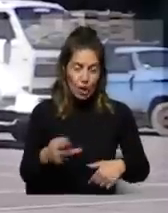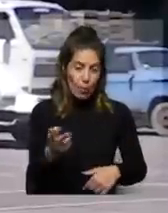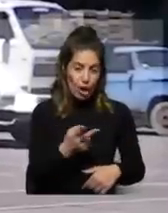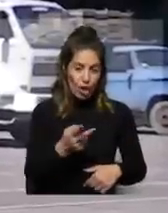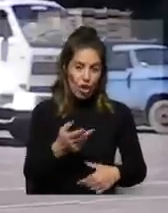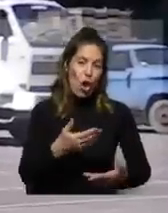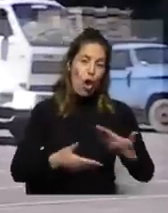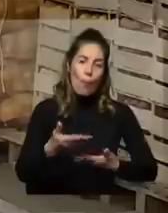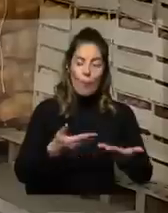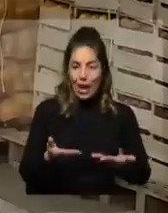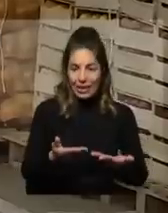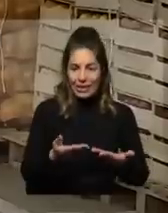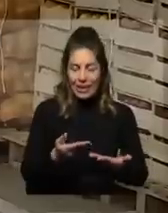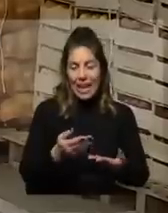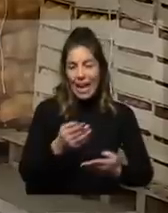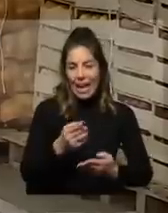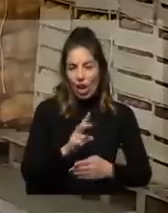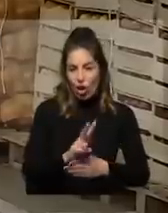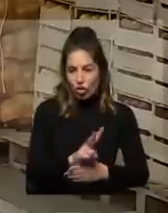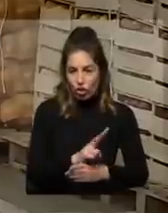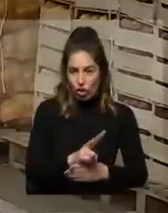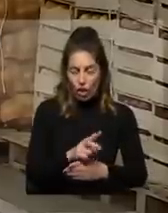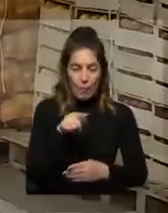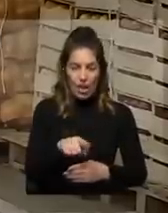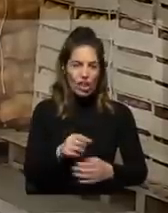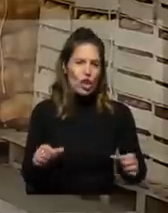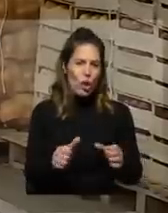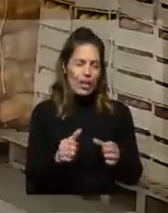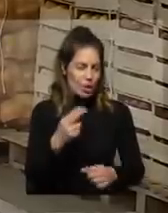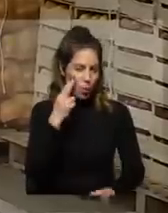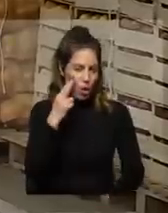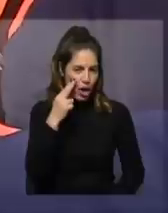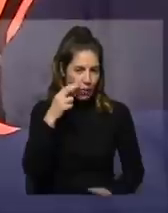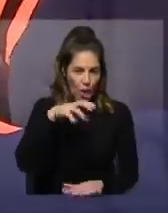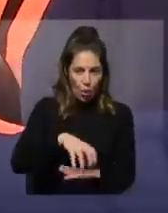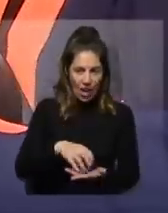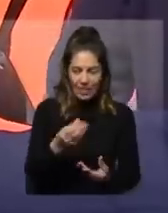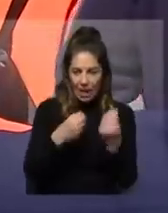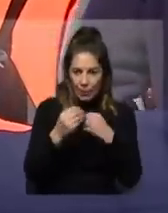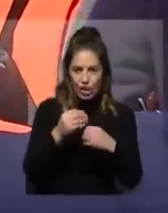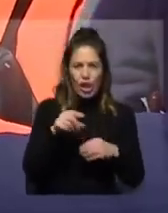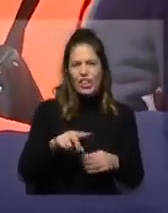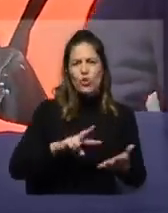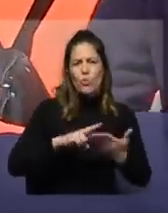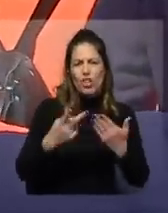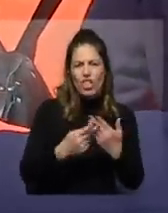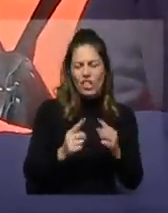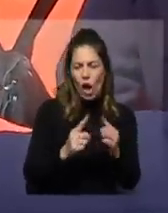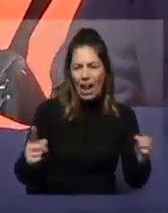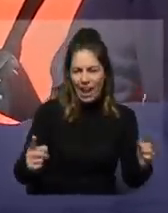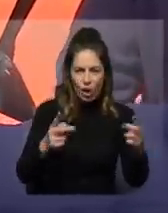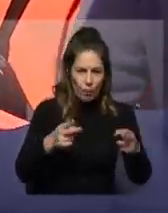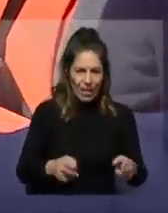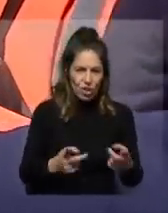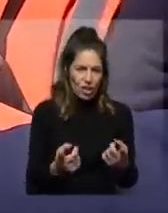no comprometen el futuro del polo logístico de alimentos Este es un proyecto que es a largo plazo que es un proyecto que necesita en su planificación